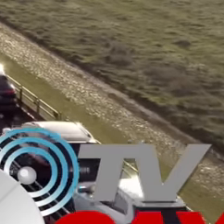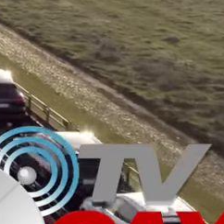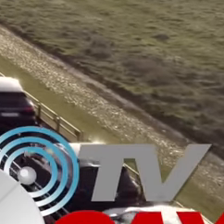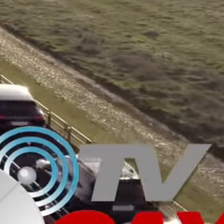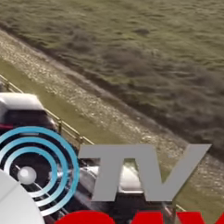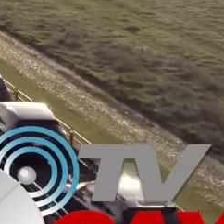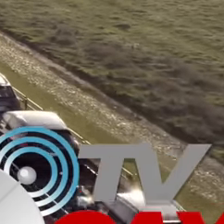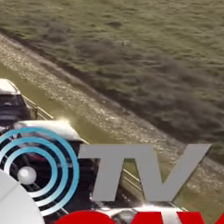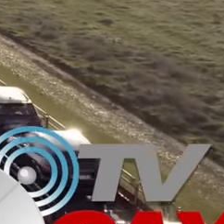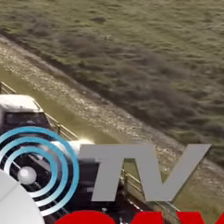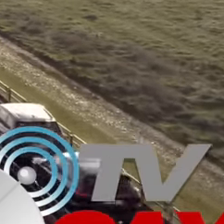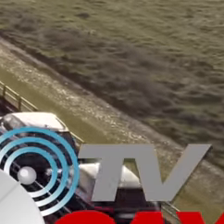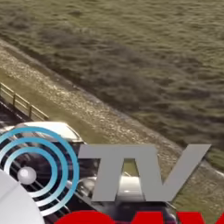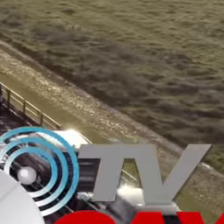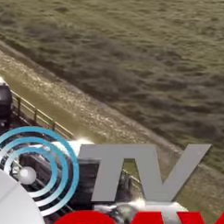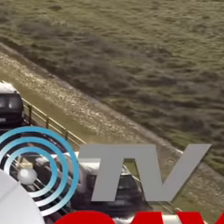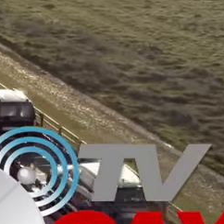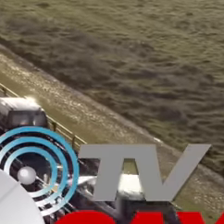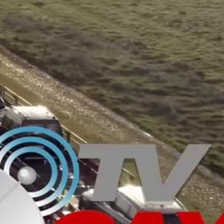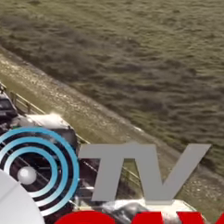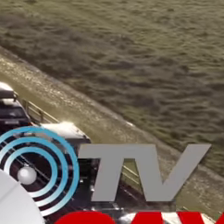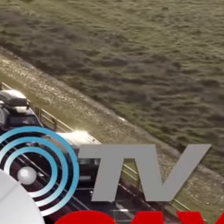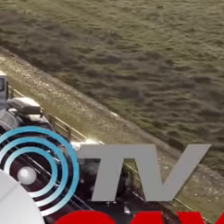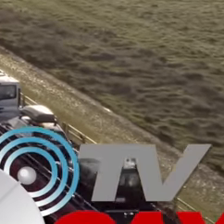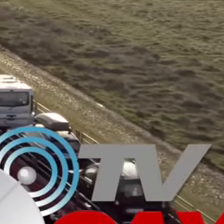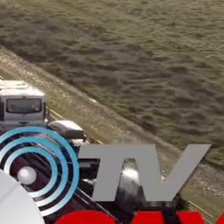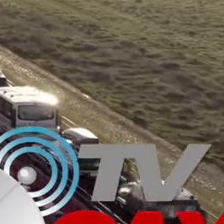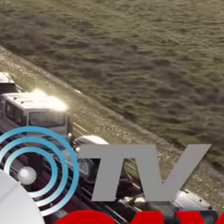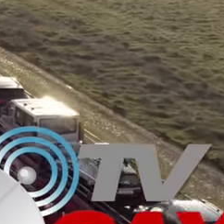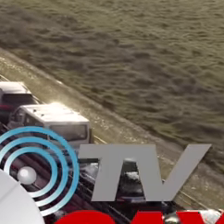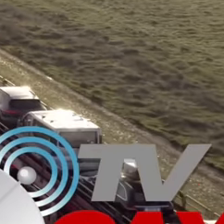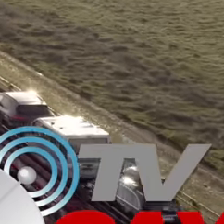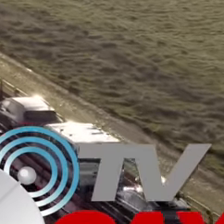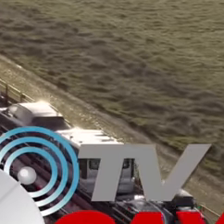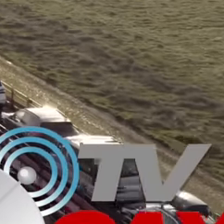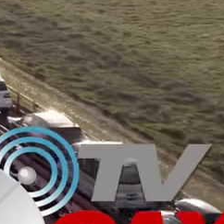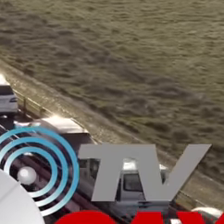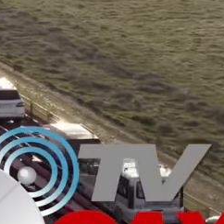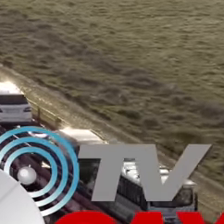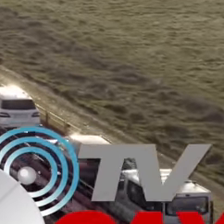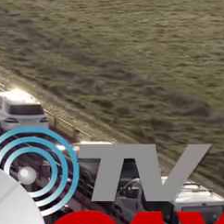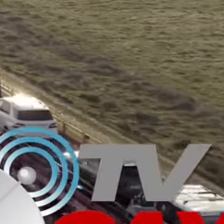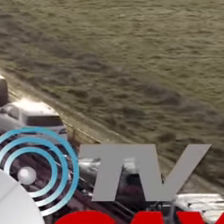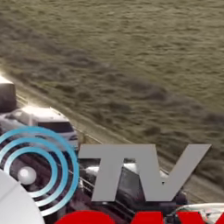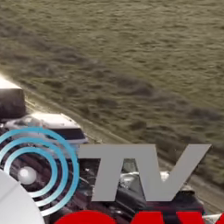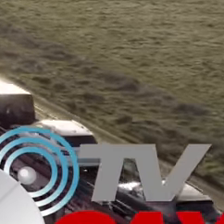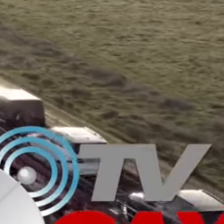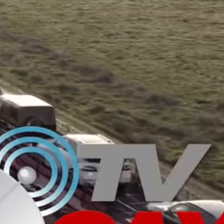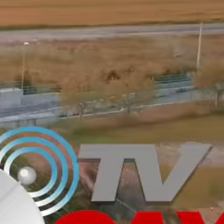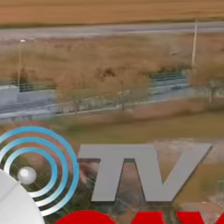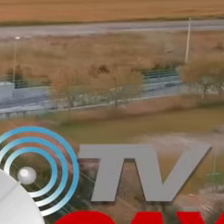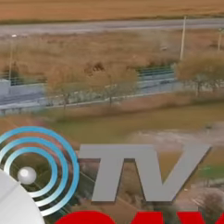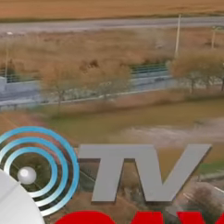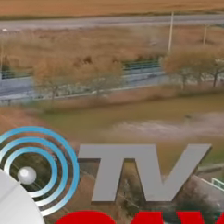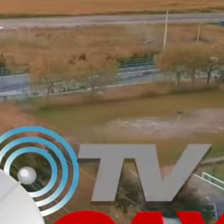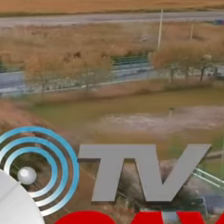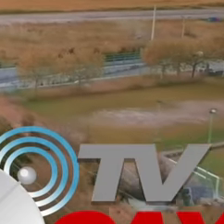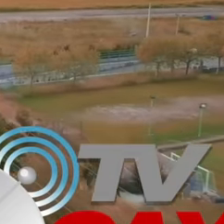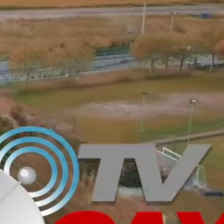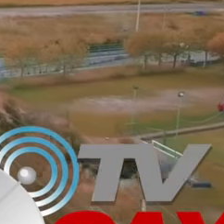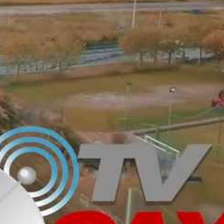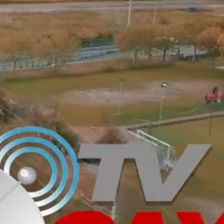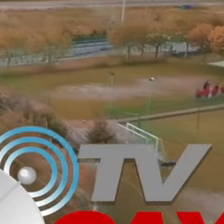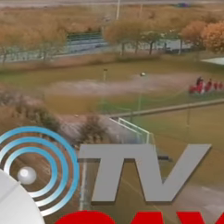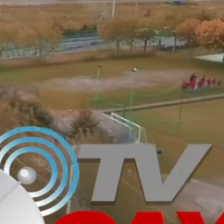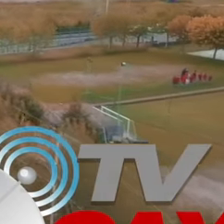ellos rechazan esta propuesta, el presidente de México buscará la forma de quienes le entran a este nuevo proyecto de